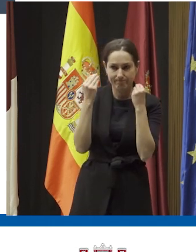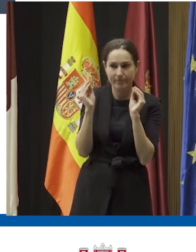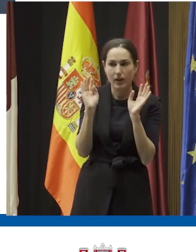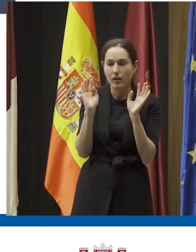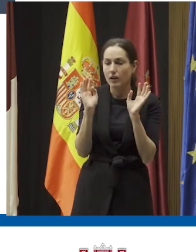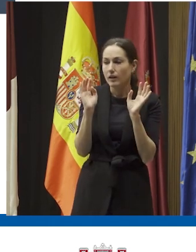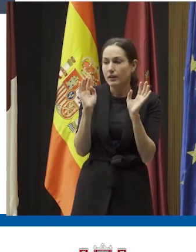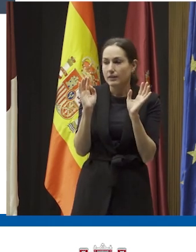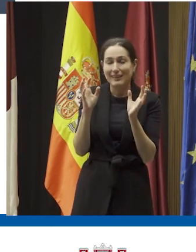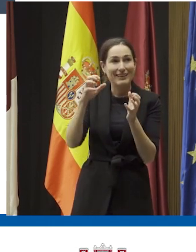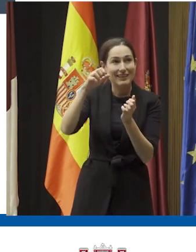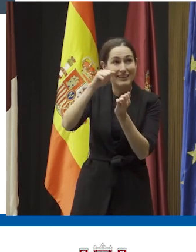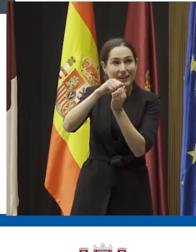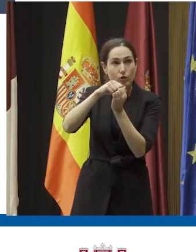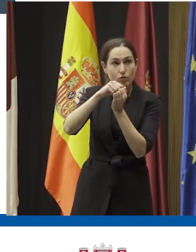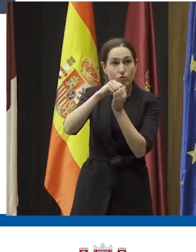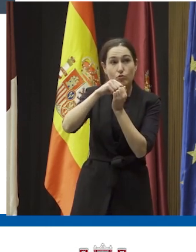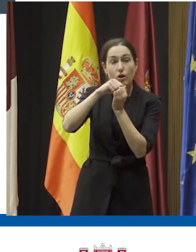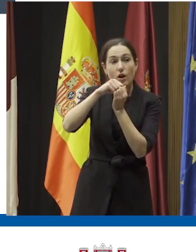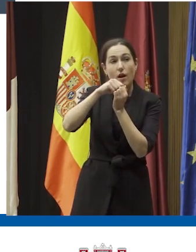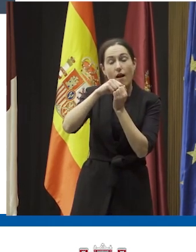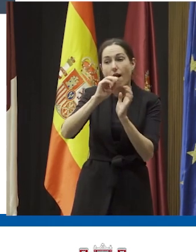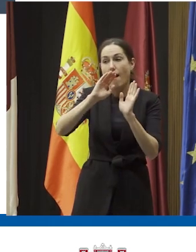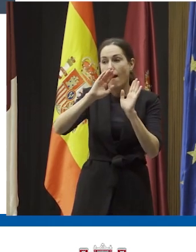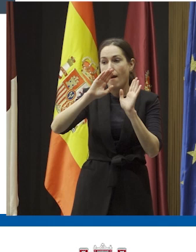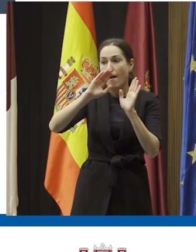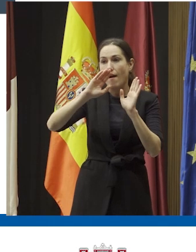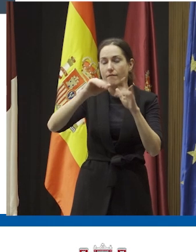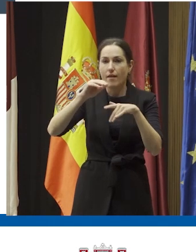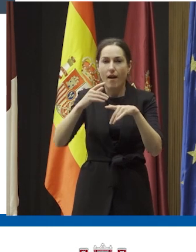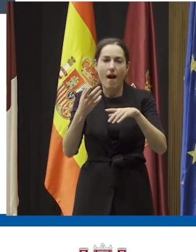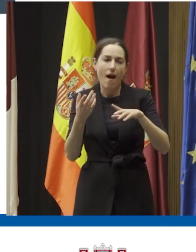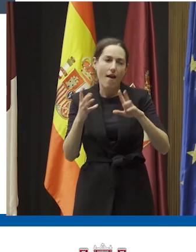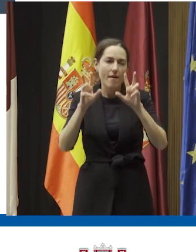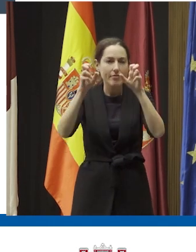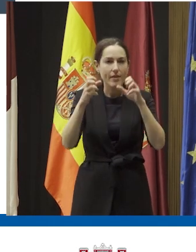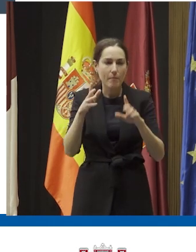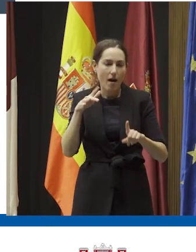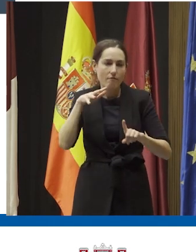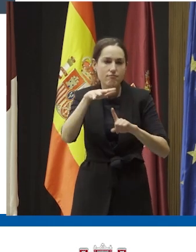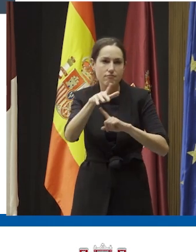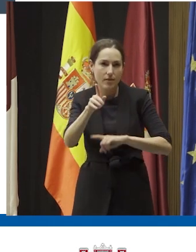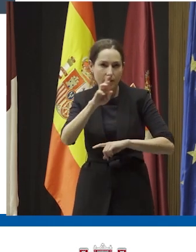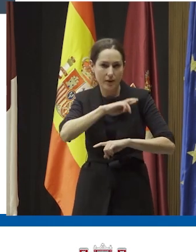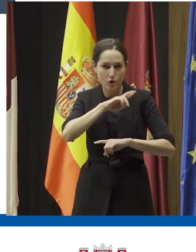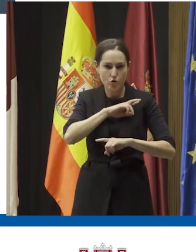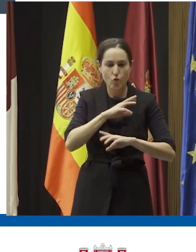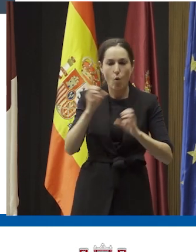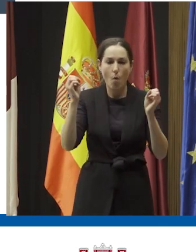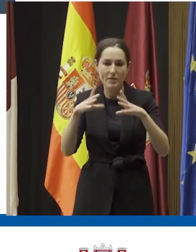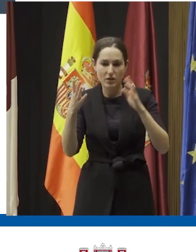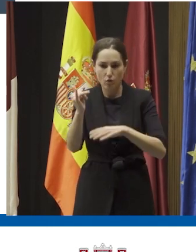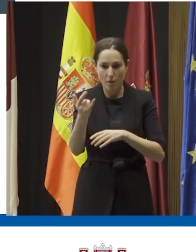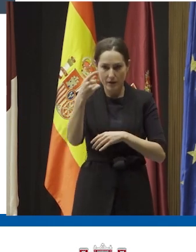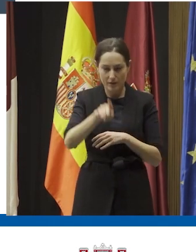se usaban como recipiente de bebida, con un matiz místico, religioso, para utilizarlas. Pero es